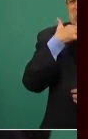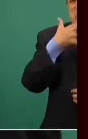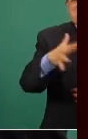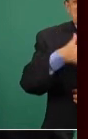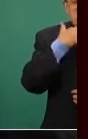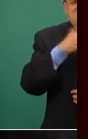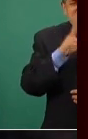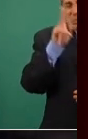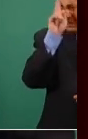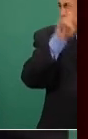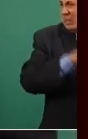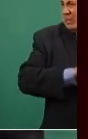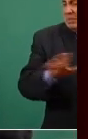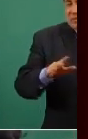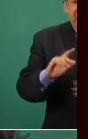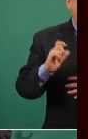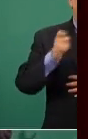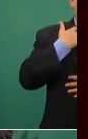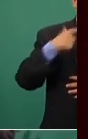que dejaron